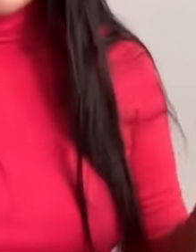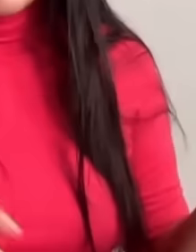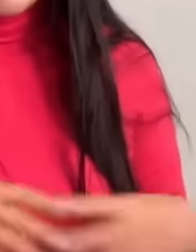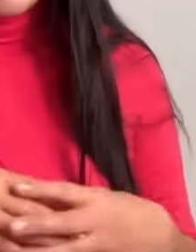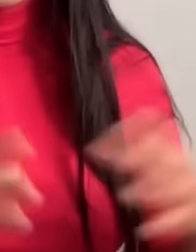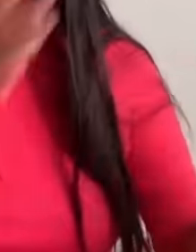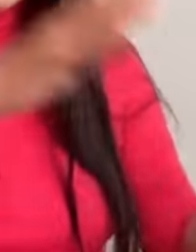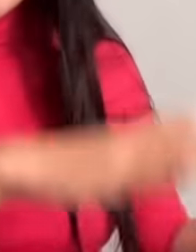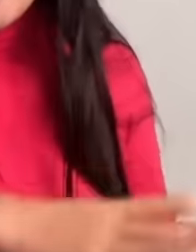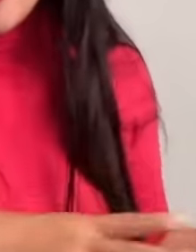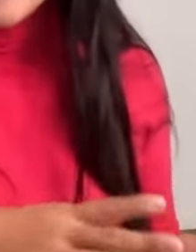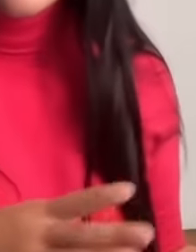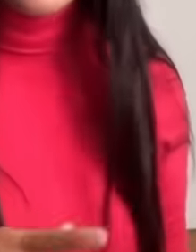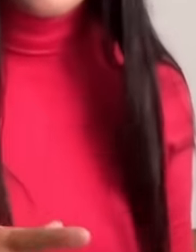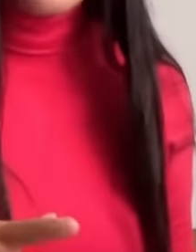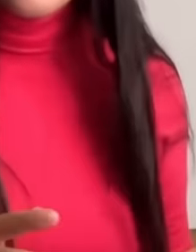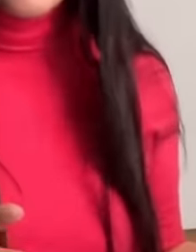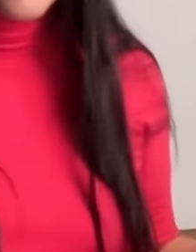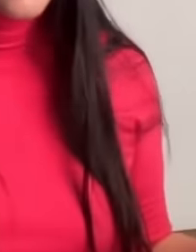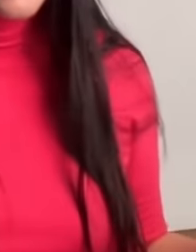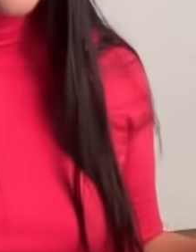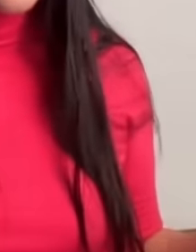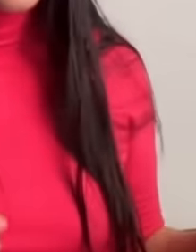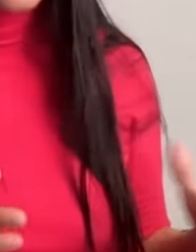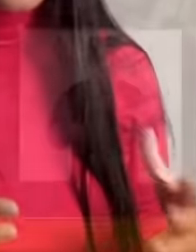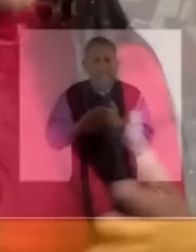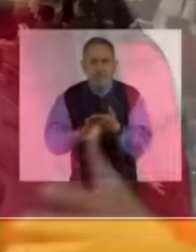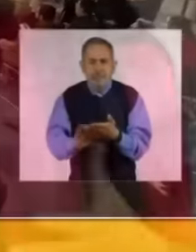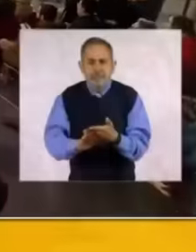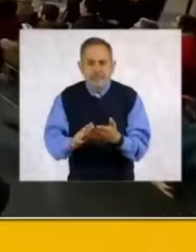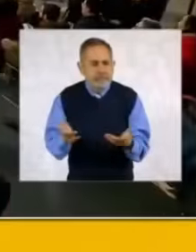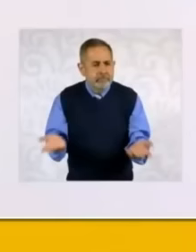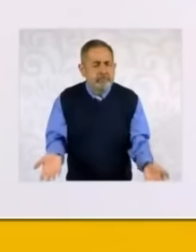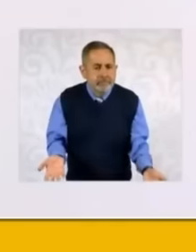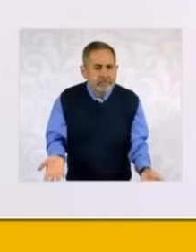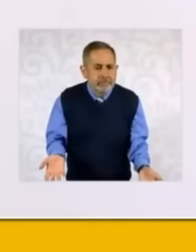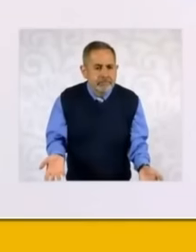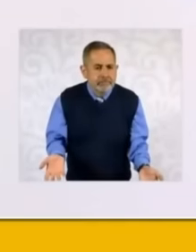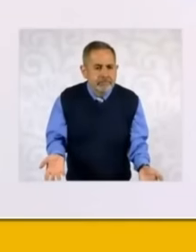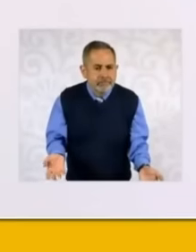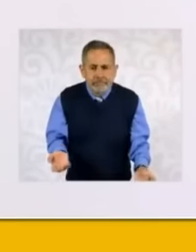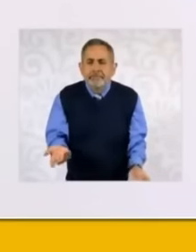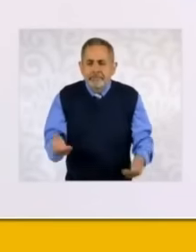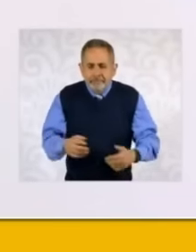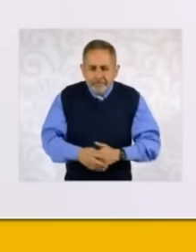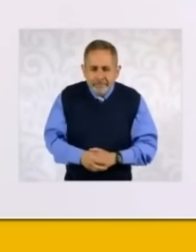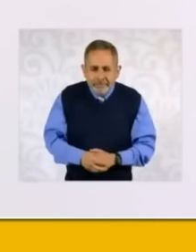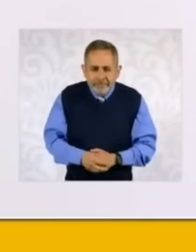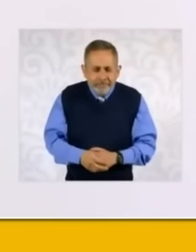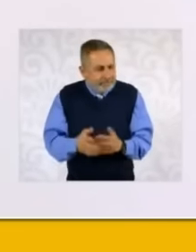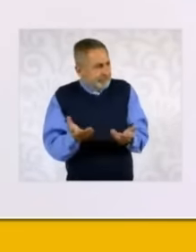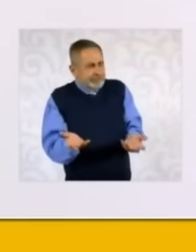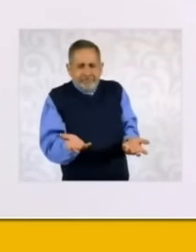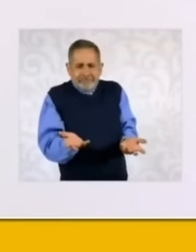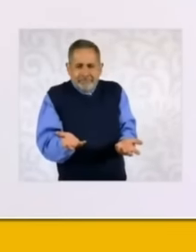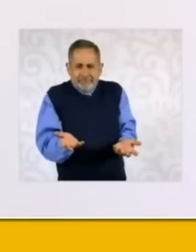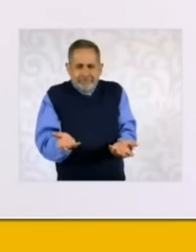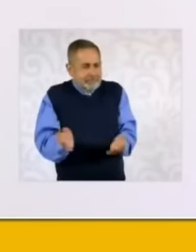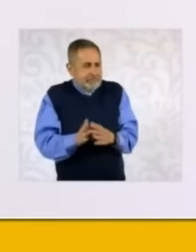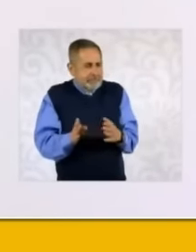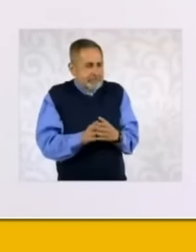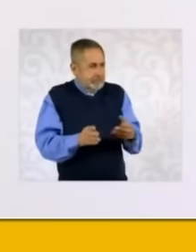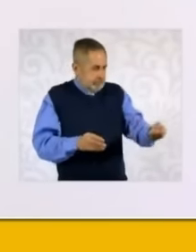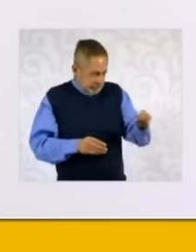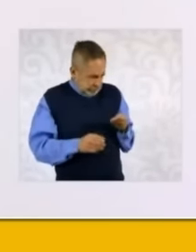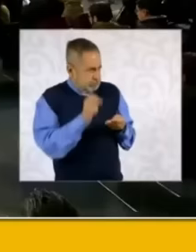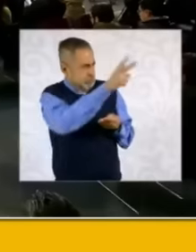de un circo del poder ejecutivo sino que simplemente eh la jueza notificó con un QR que no